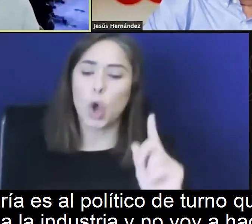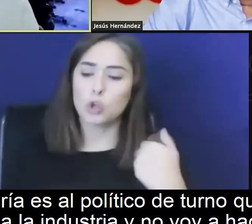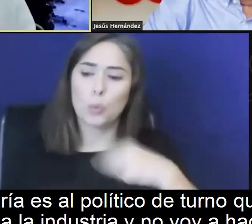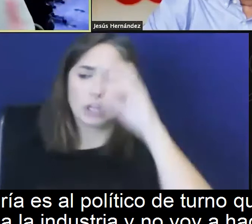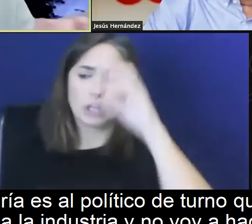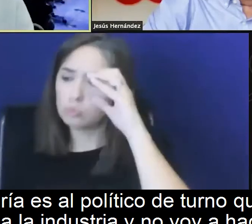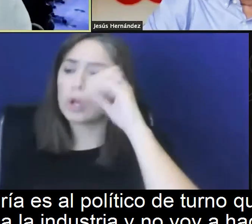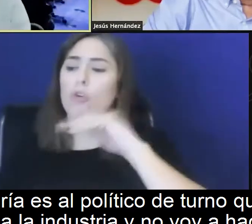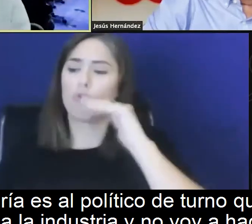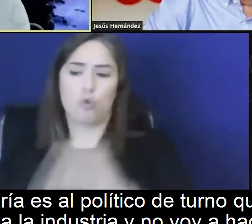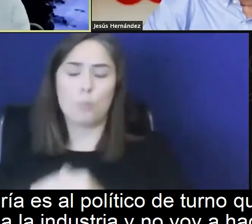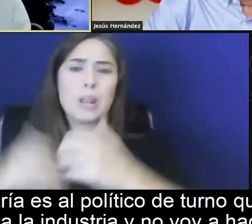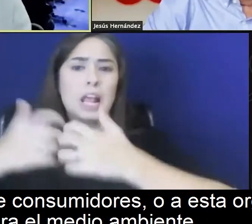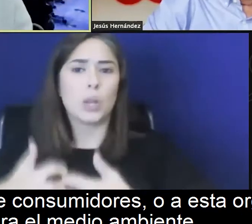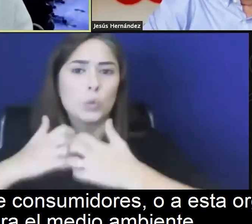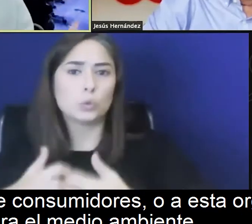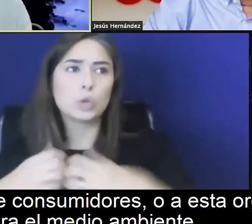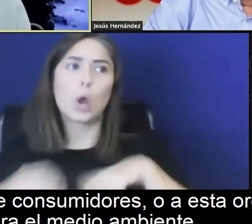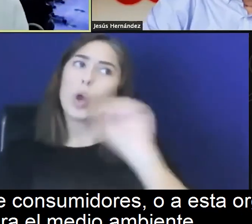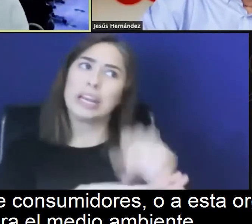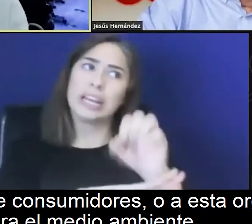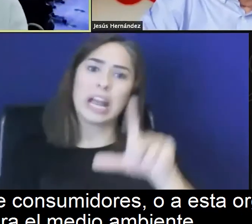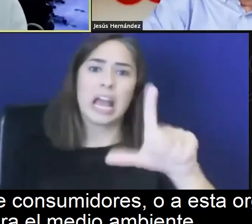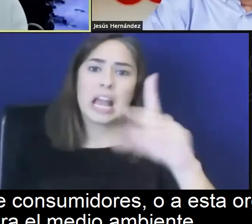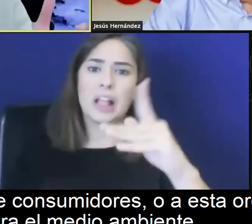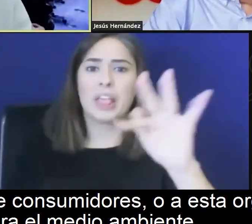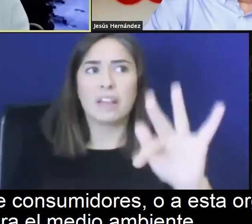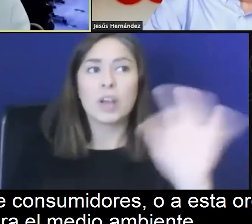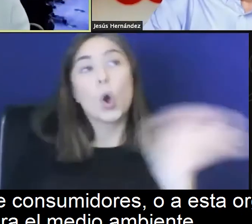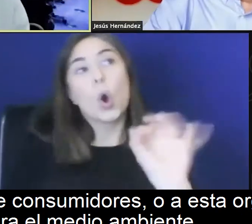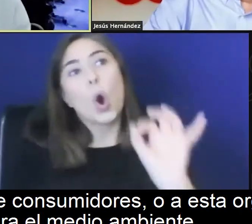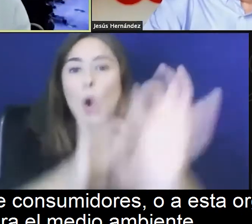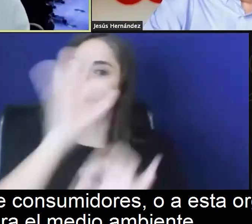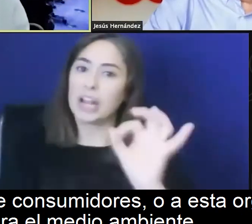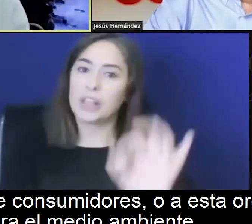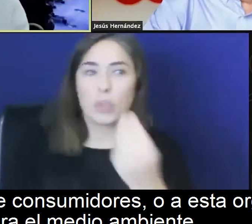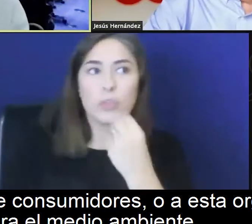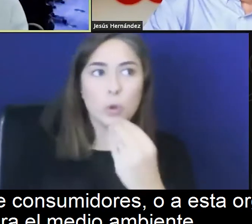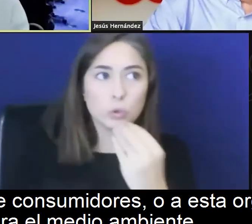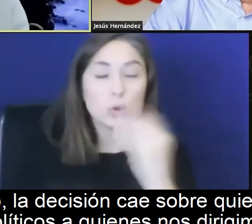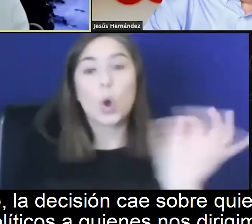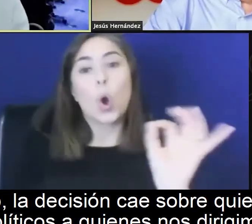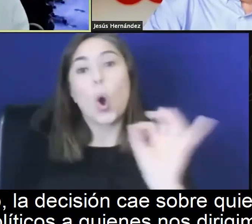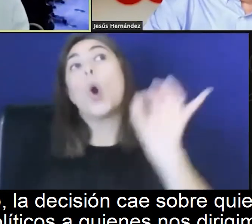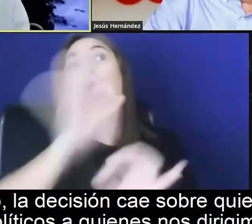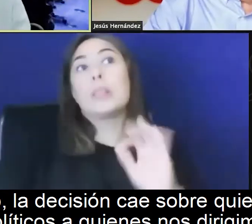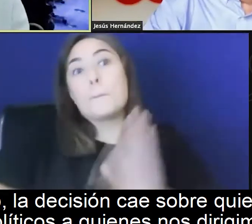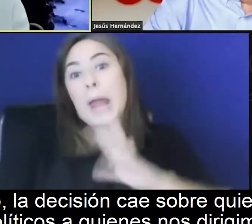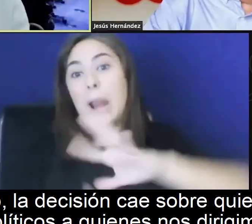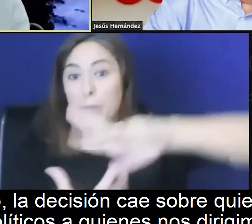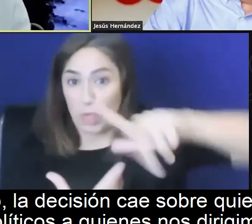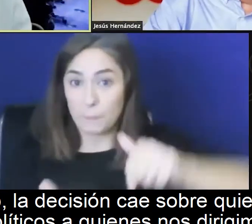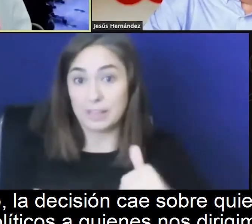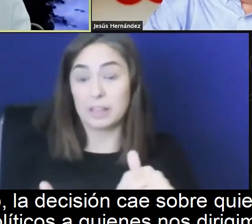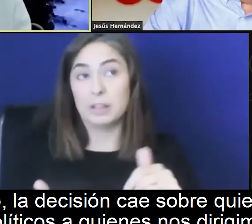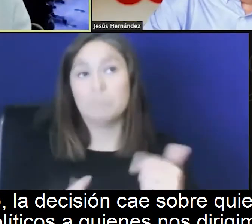al EDF o a la Organización de Consumidores o a esta organización para el medio ambiente. O sea, al fin y al cabo, la